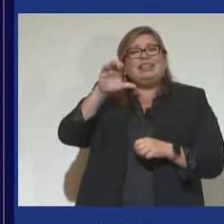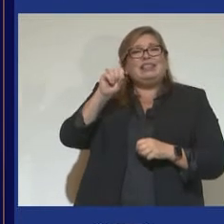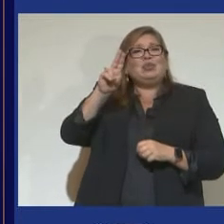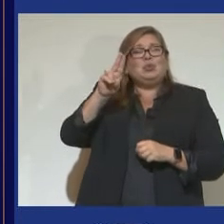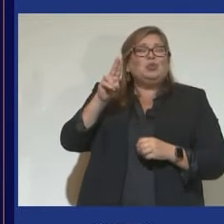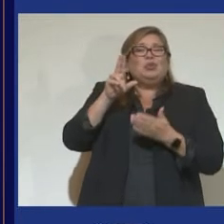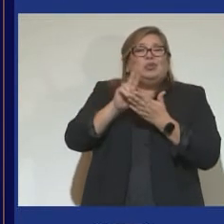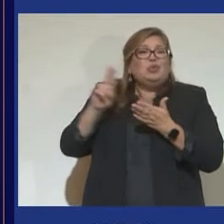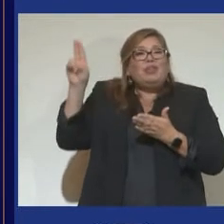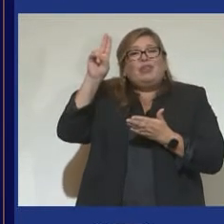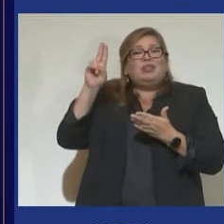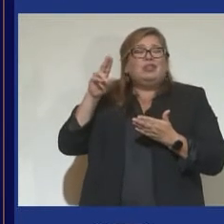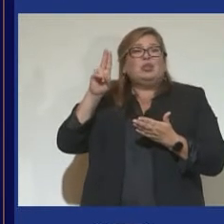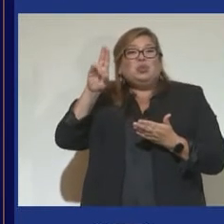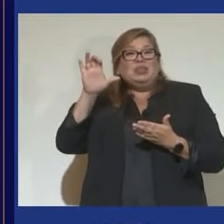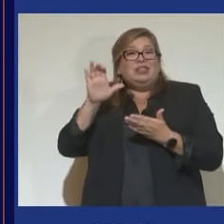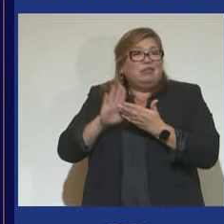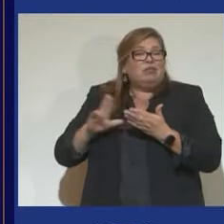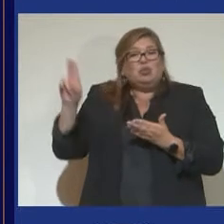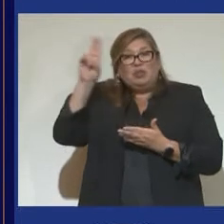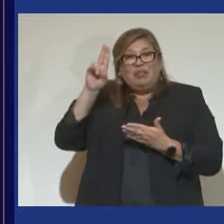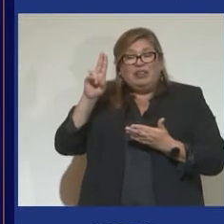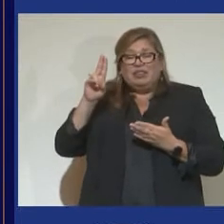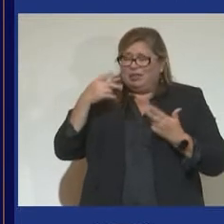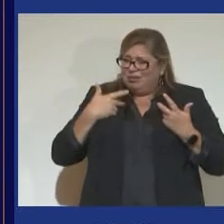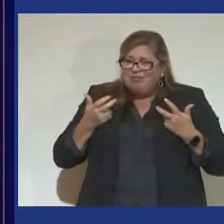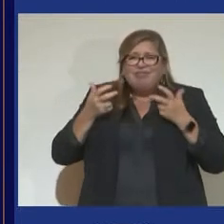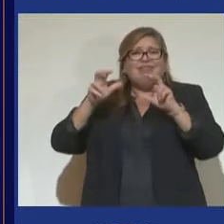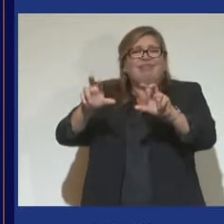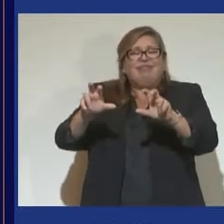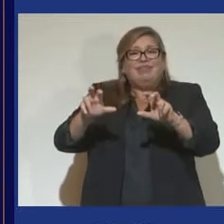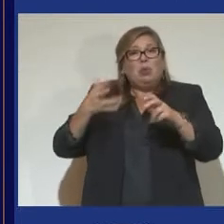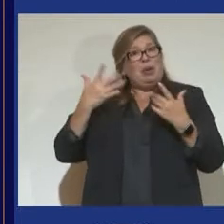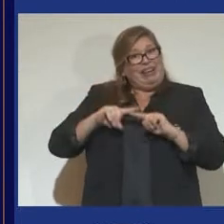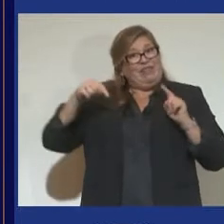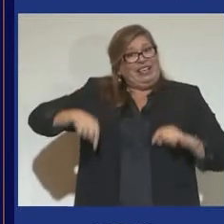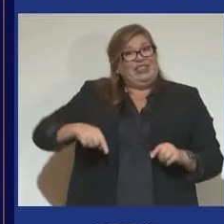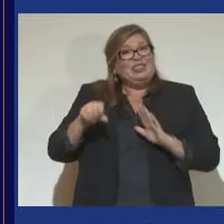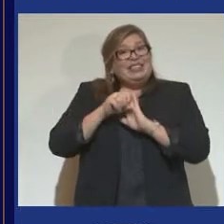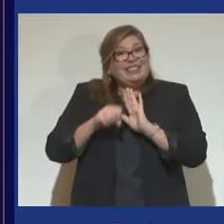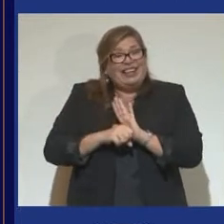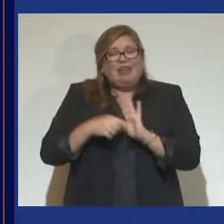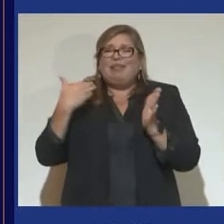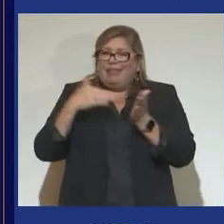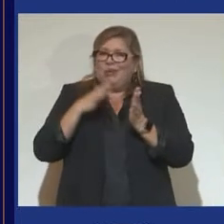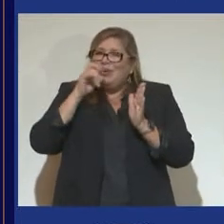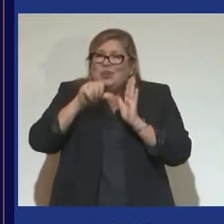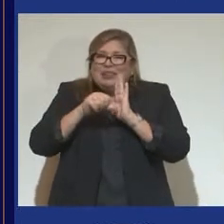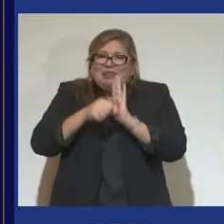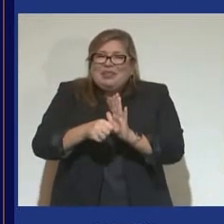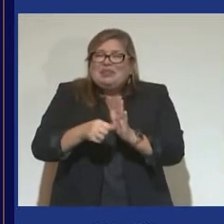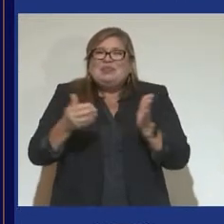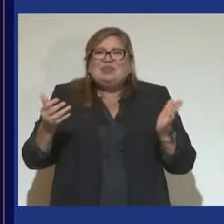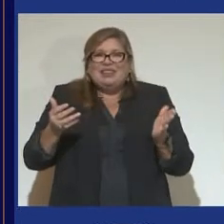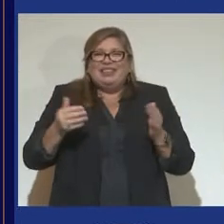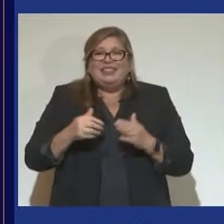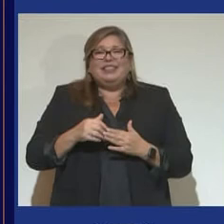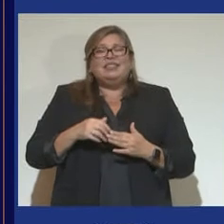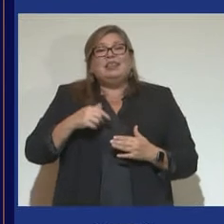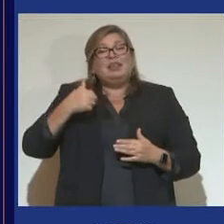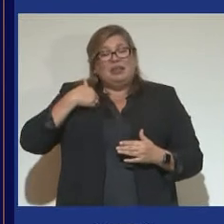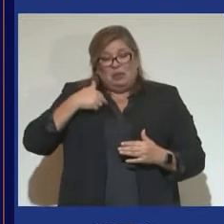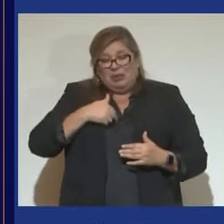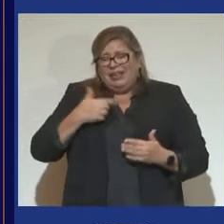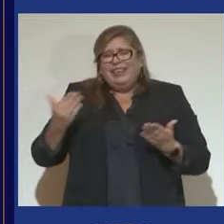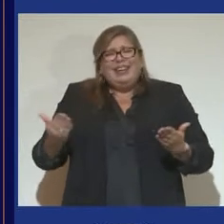en las universidades o sistemas csv y usted sabe usted qué es lo que diferencia el estado no voy a repetir no